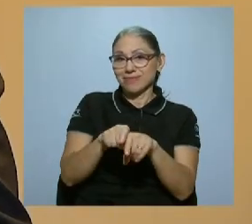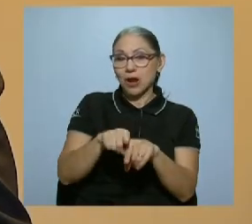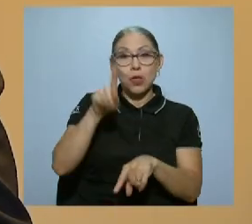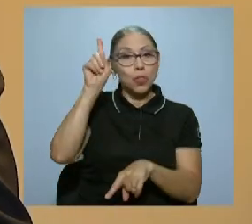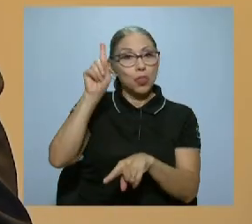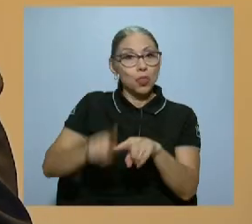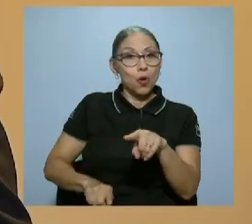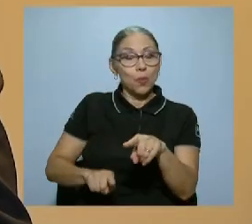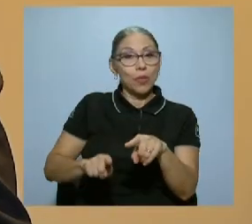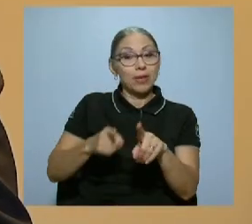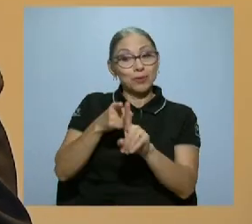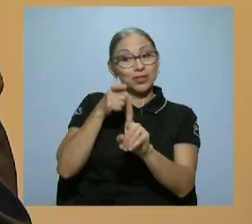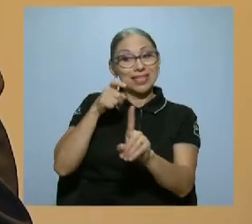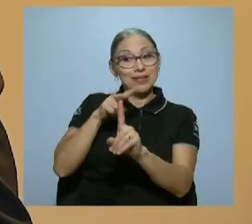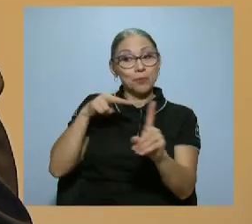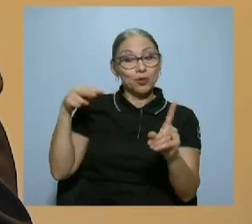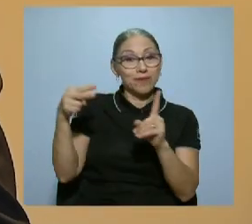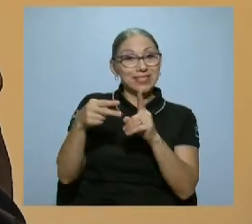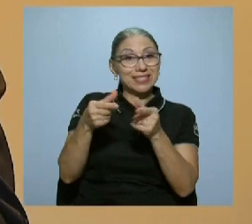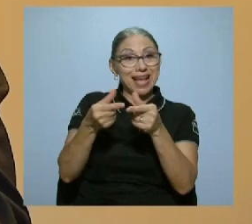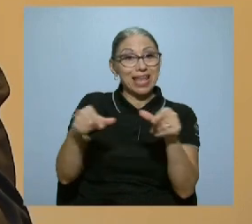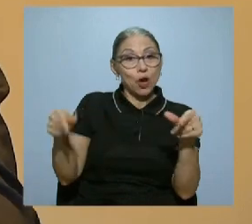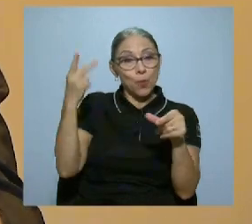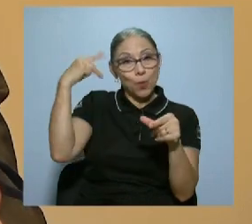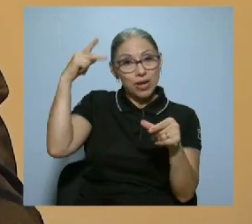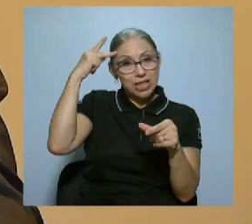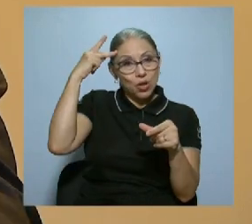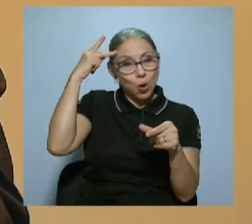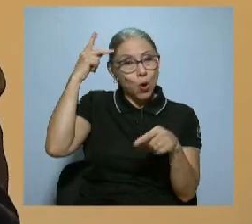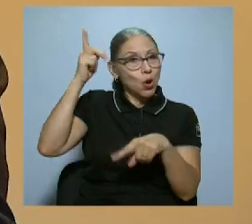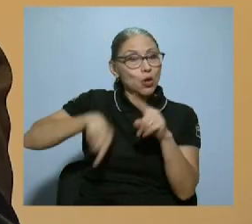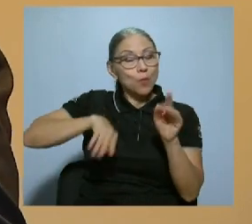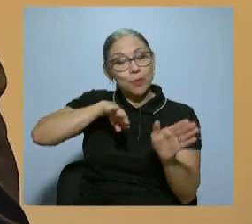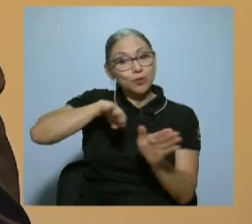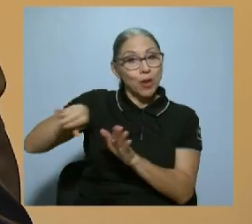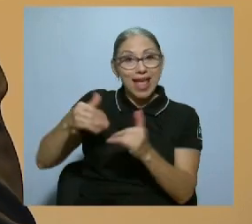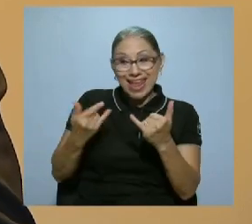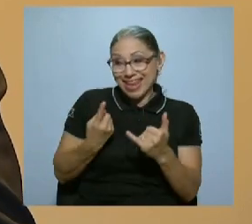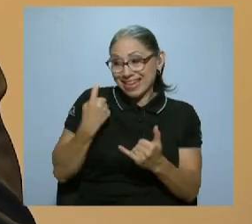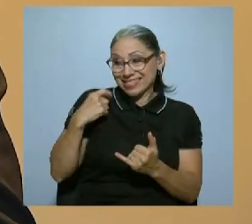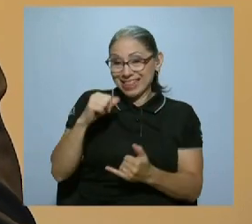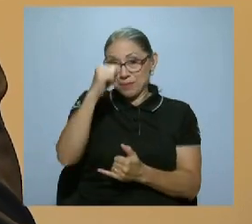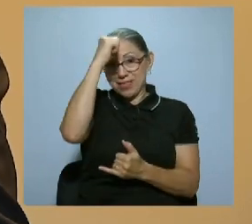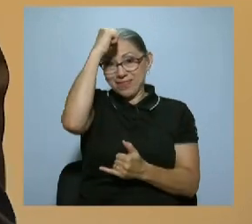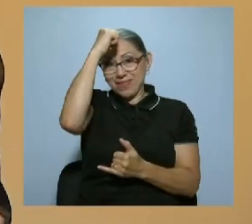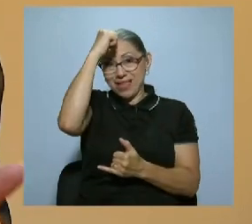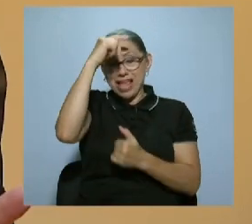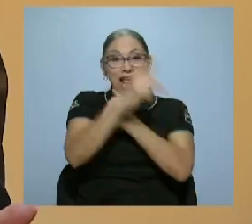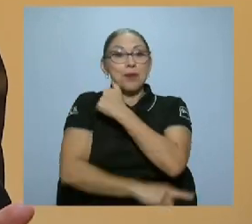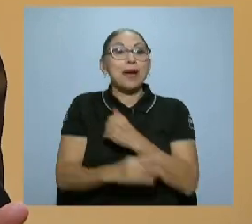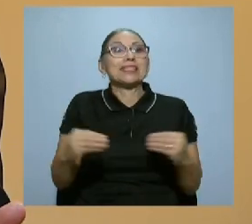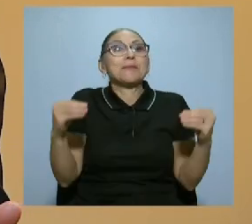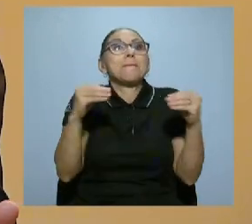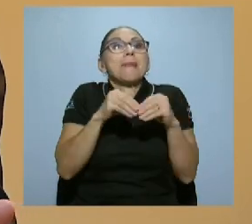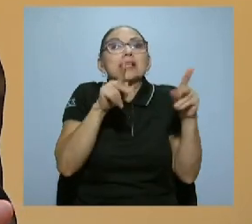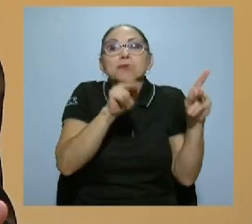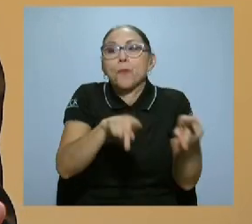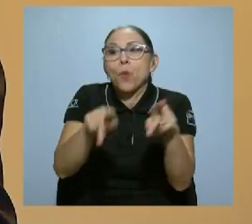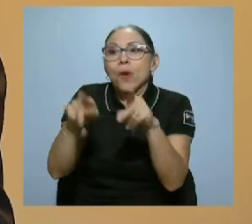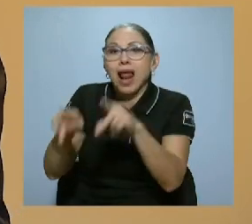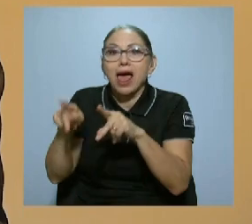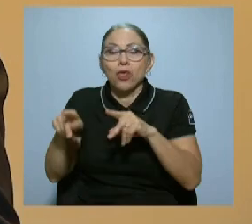vista geopolítico, que la India se ha convertido muy recientemente en el país más poblado de la Tierra y el país más poblado de la